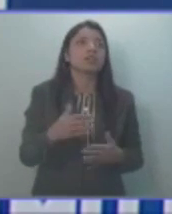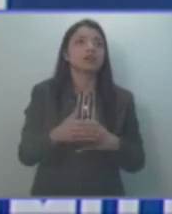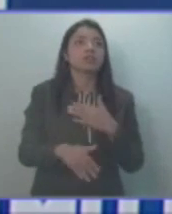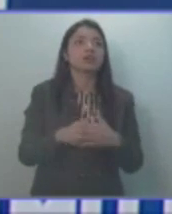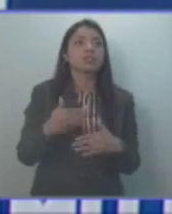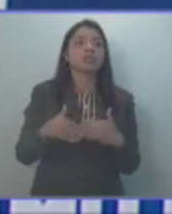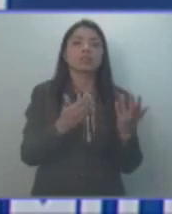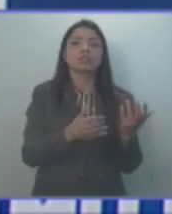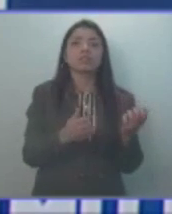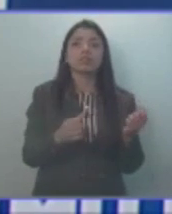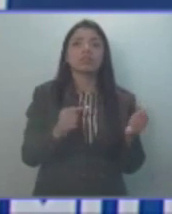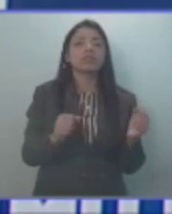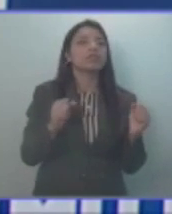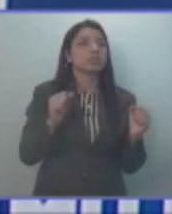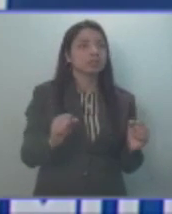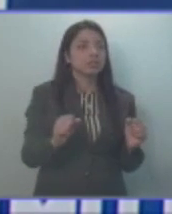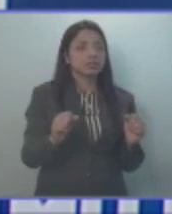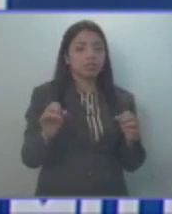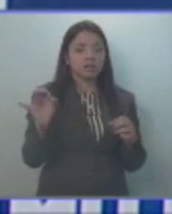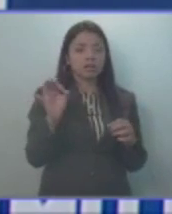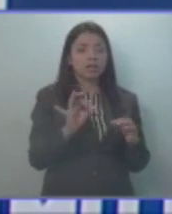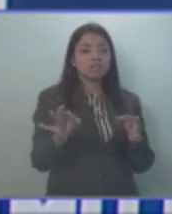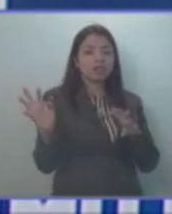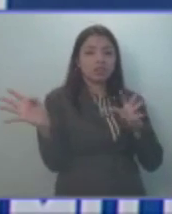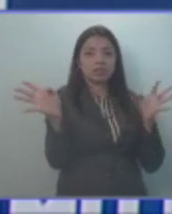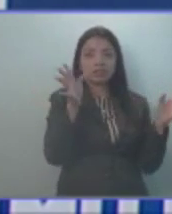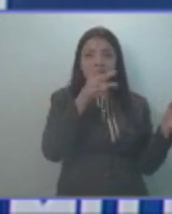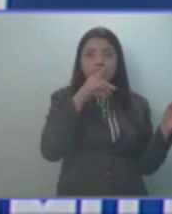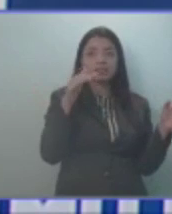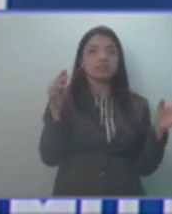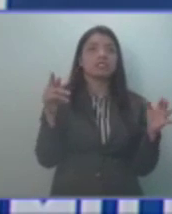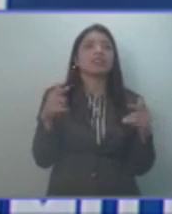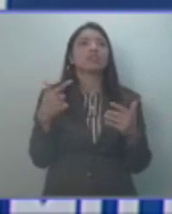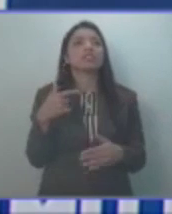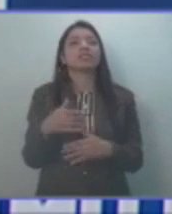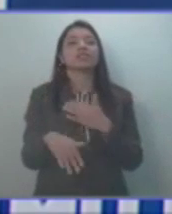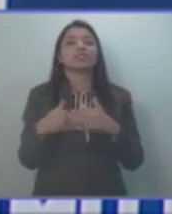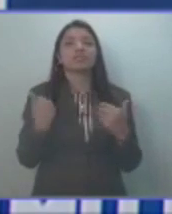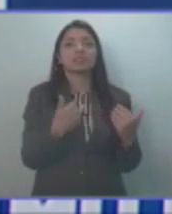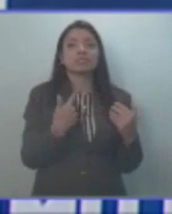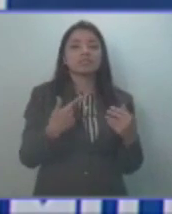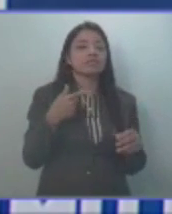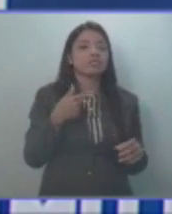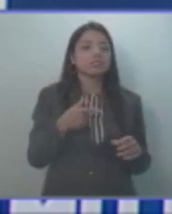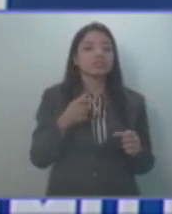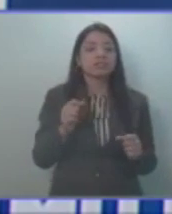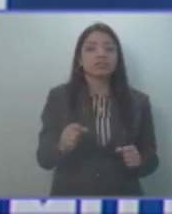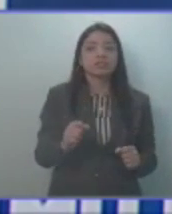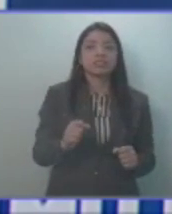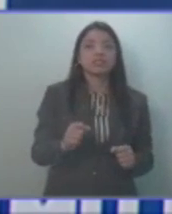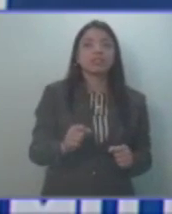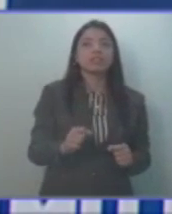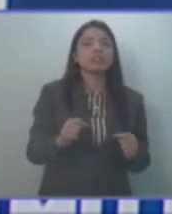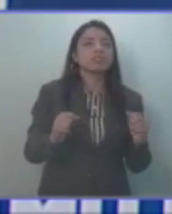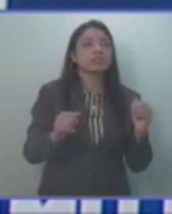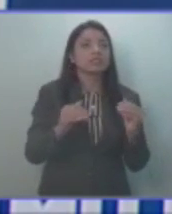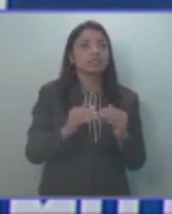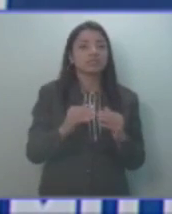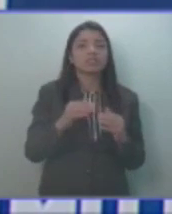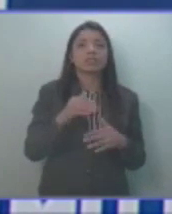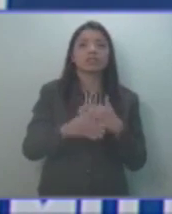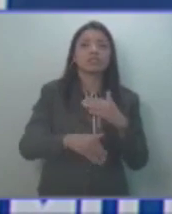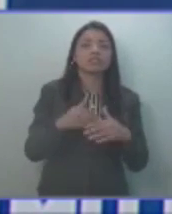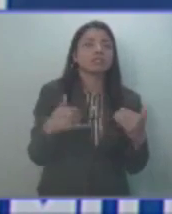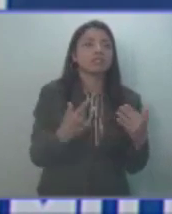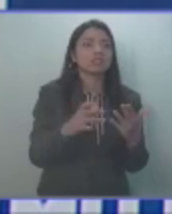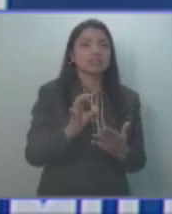de gas y mejorar esta calidad del aire la introducción de combustible más limpio junto a normas y